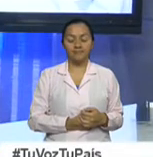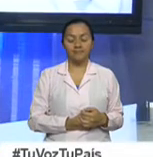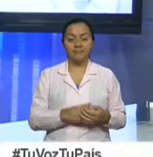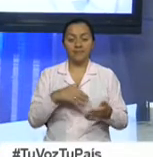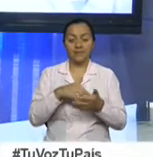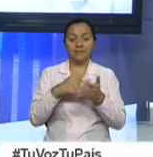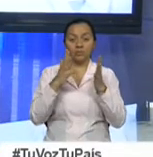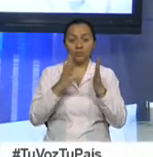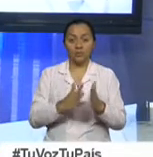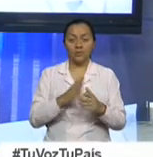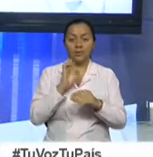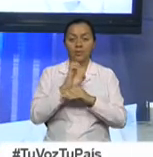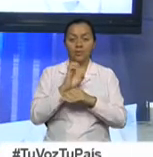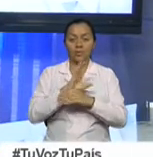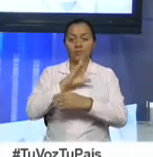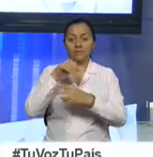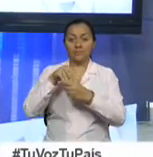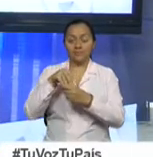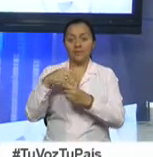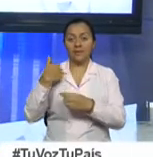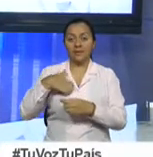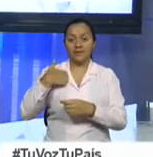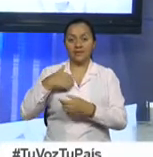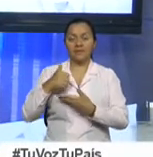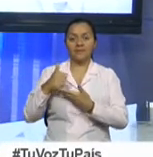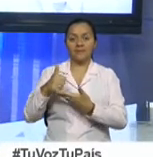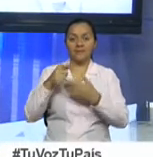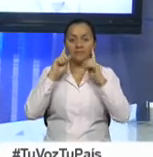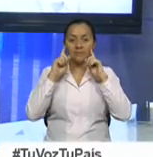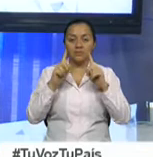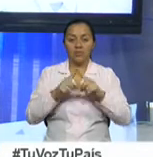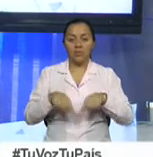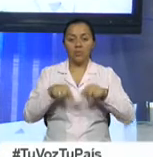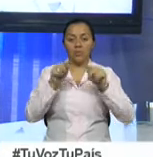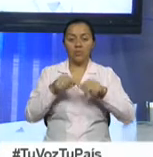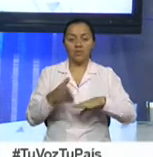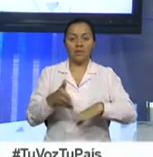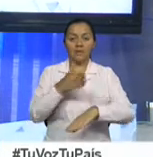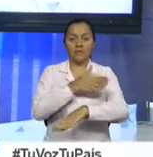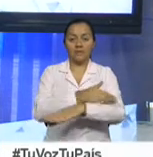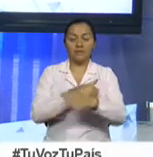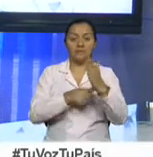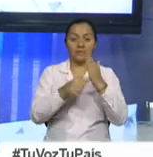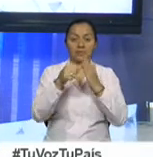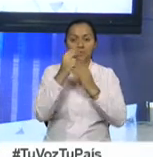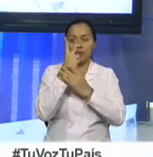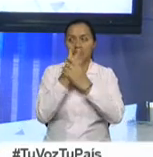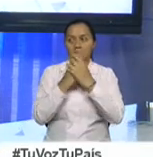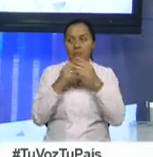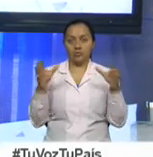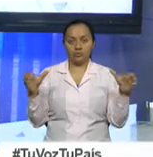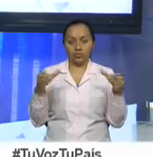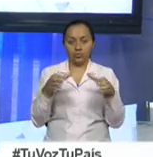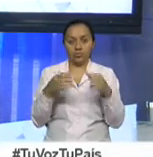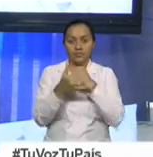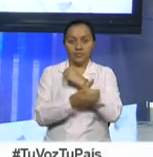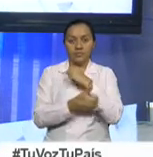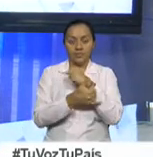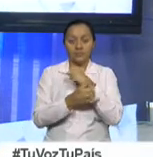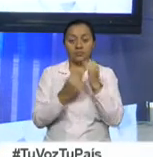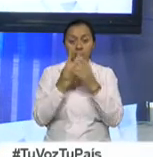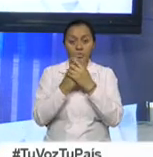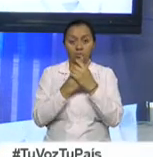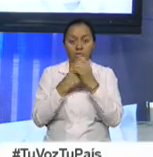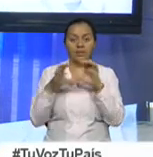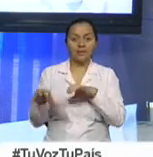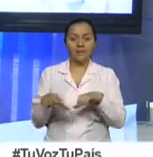Estudiantes ecuatorianos en Argentina se beneficiarán del convenio suscrito entre los cancilleres de ambas naciones. Esto como parte de las actividades